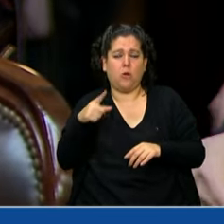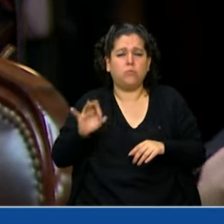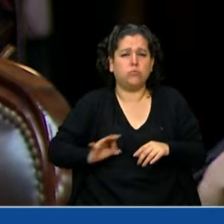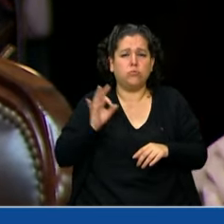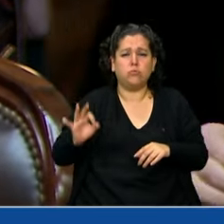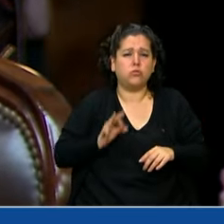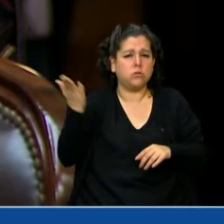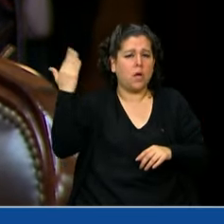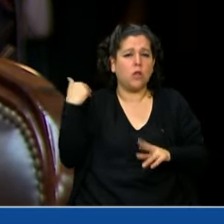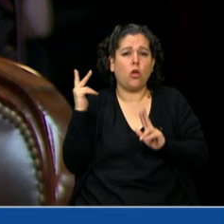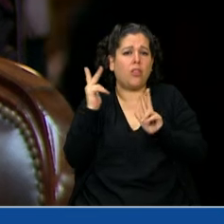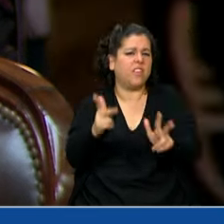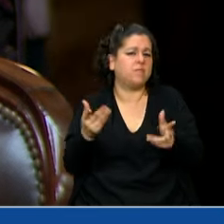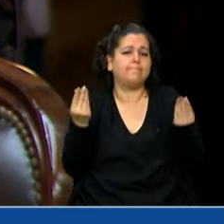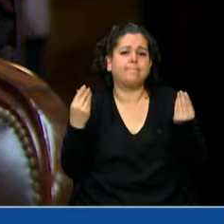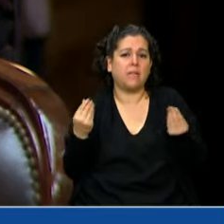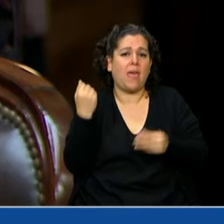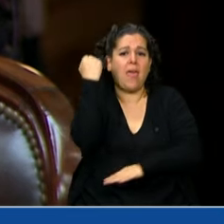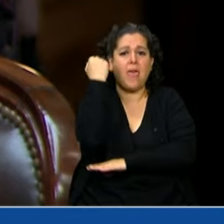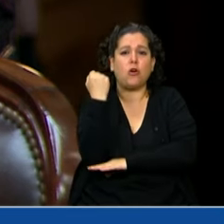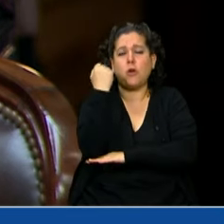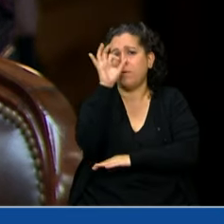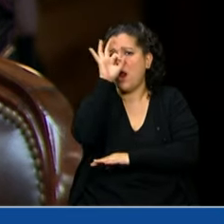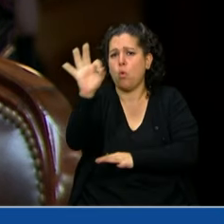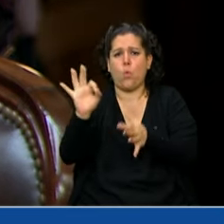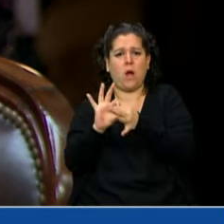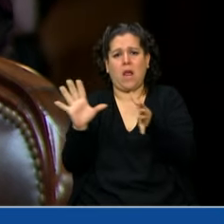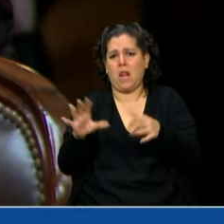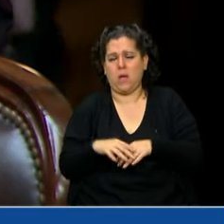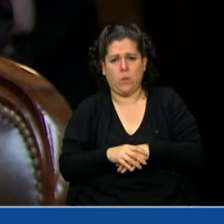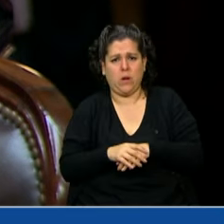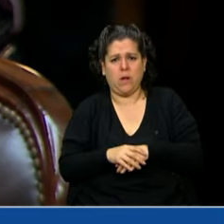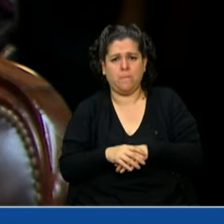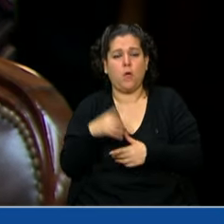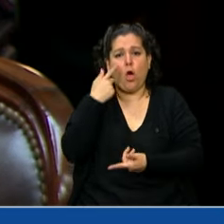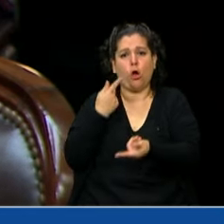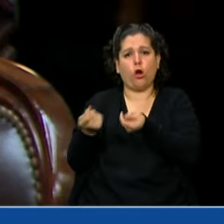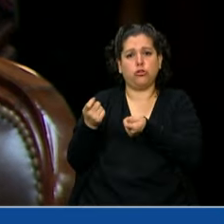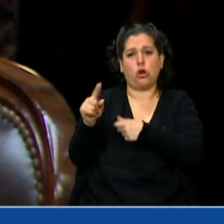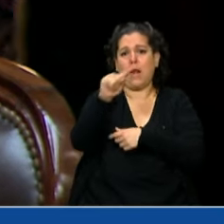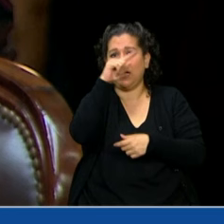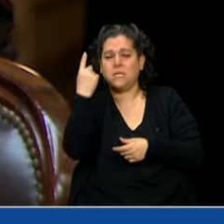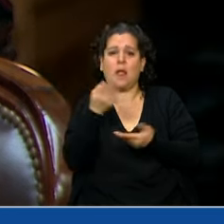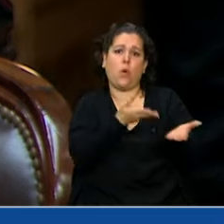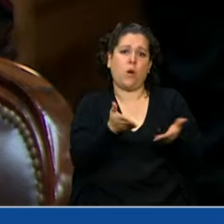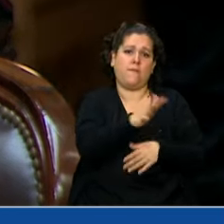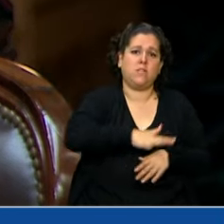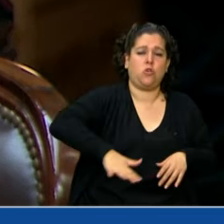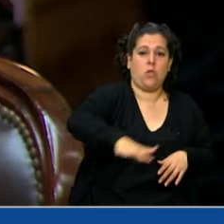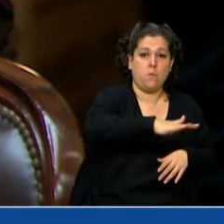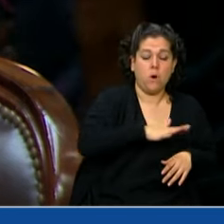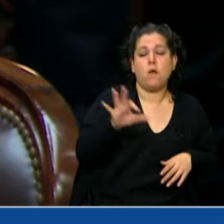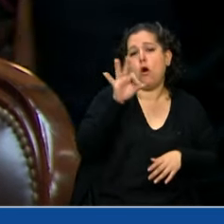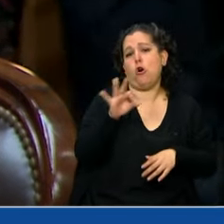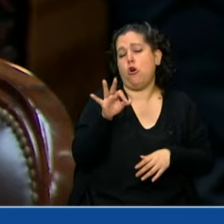decía que la economía Nunca es libre o la controla el estado En beneficio del pueblo